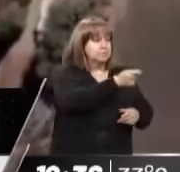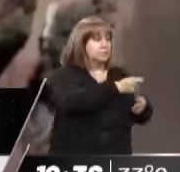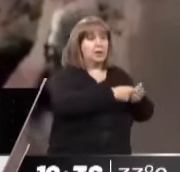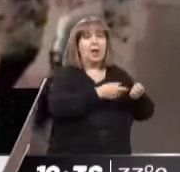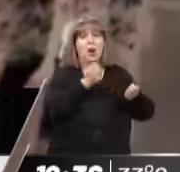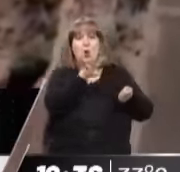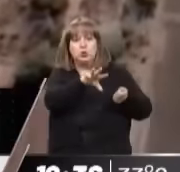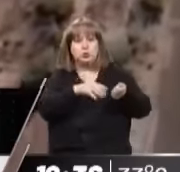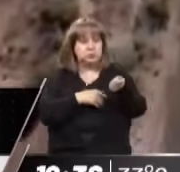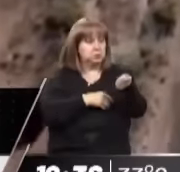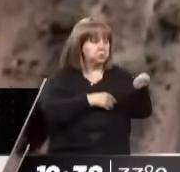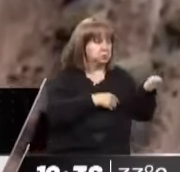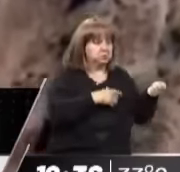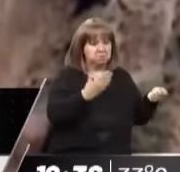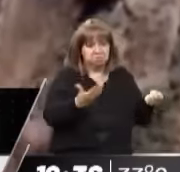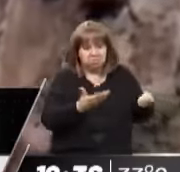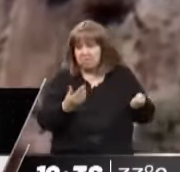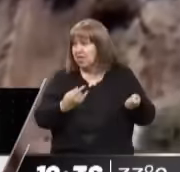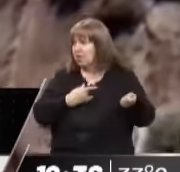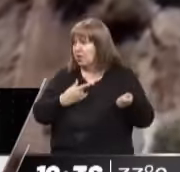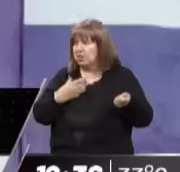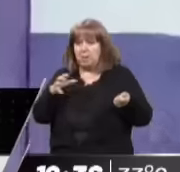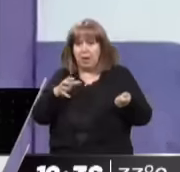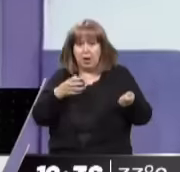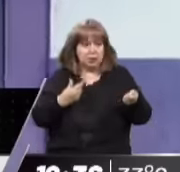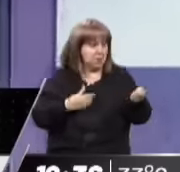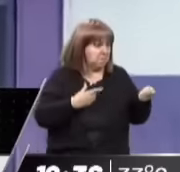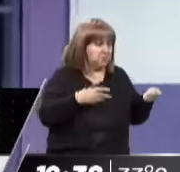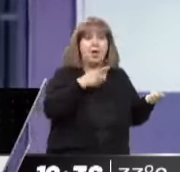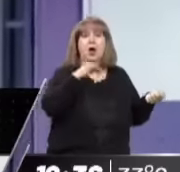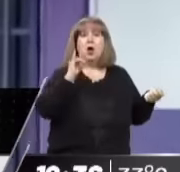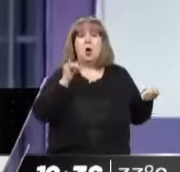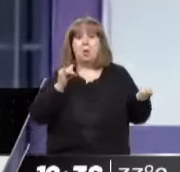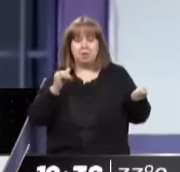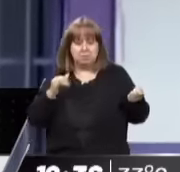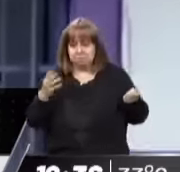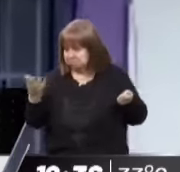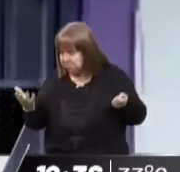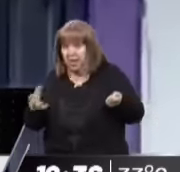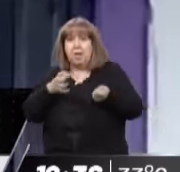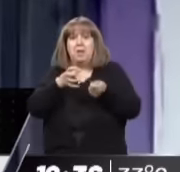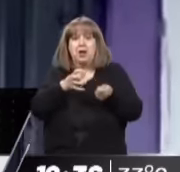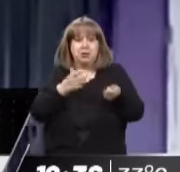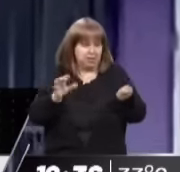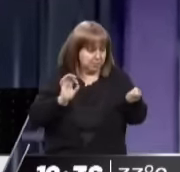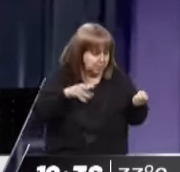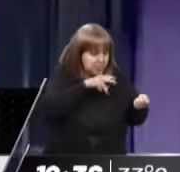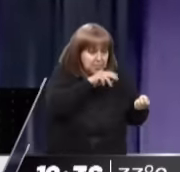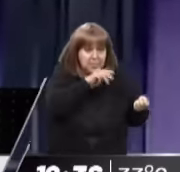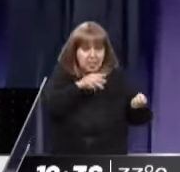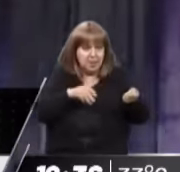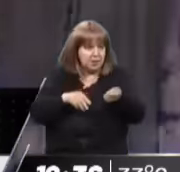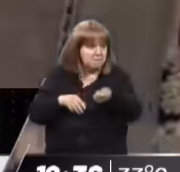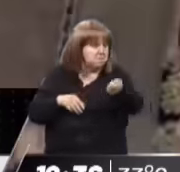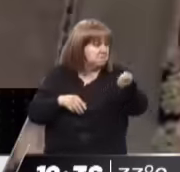por dentro del cementerio, buscan en el lugar donde aparentemente había quedado el chico, no se encuentra nada, ni la pelota, ni el chico, ni nada extraño. Nadie ha hecho una